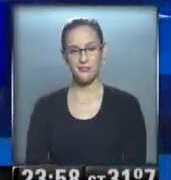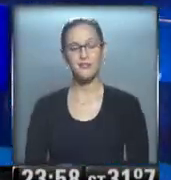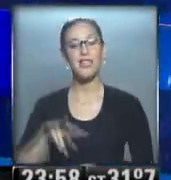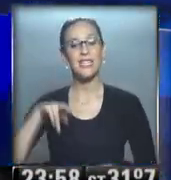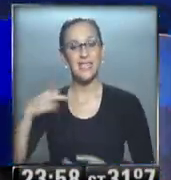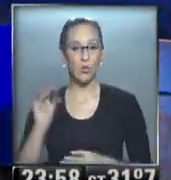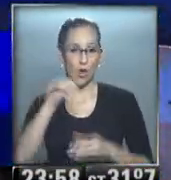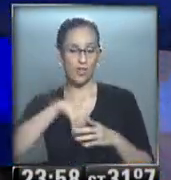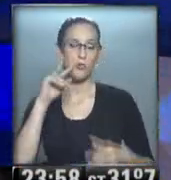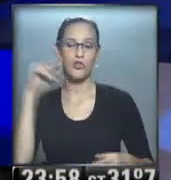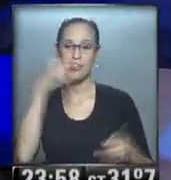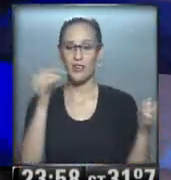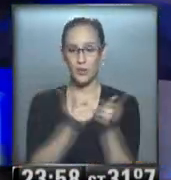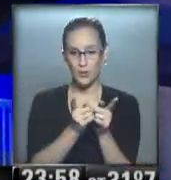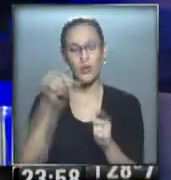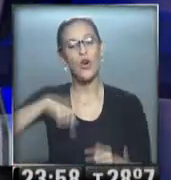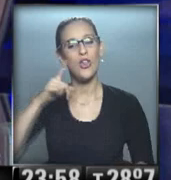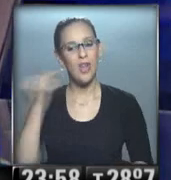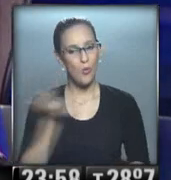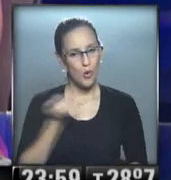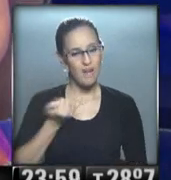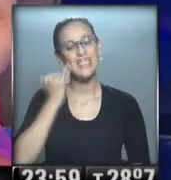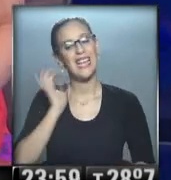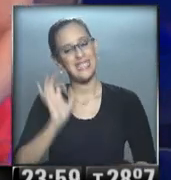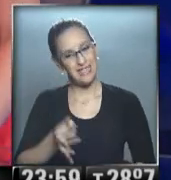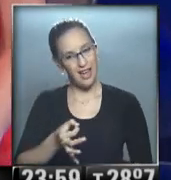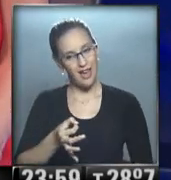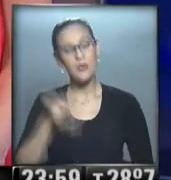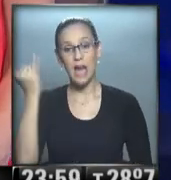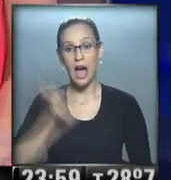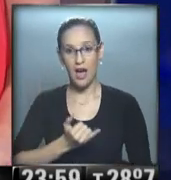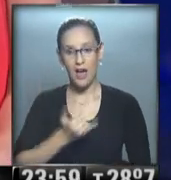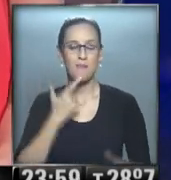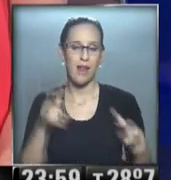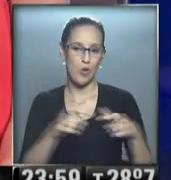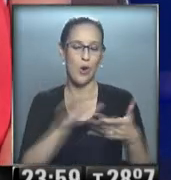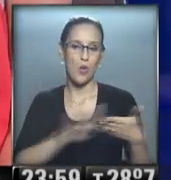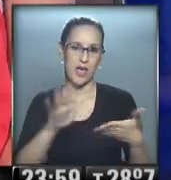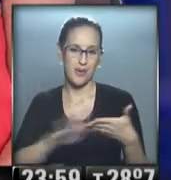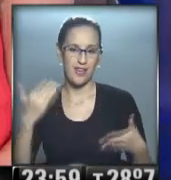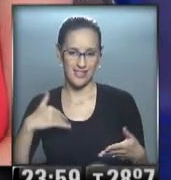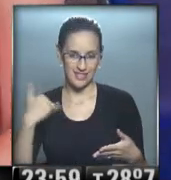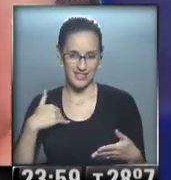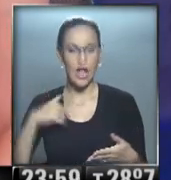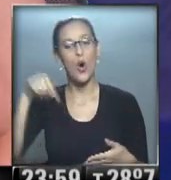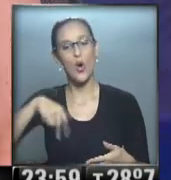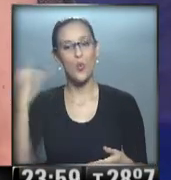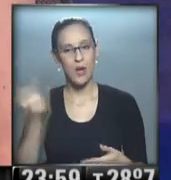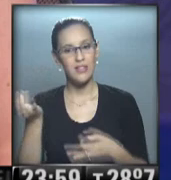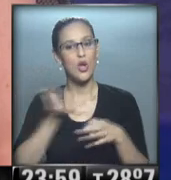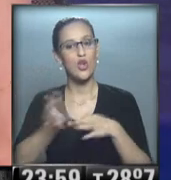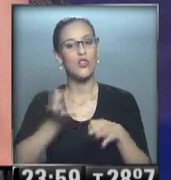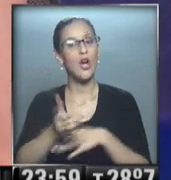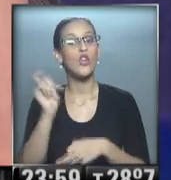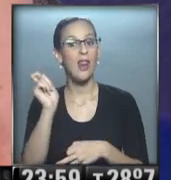Segundo bloque aquí en Visión 7 Resumen. Es jueves, como ustedes saben, hay día de estrenos en la República Argentina en este jueves. Las recomendaciones de